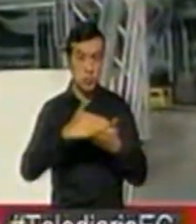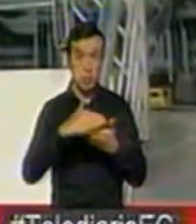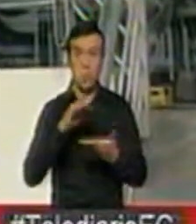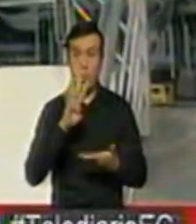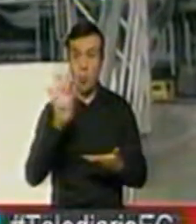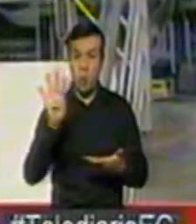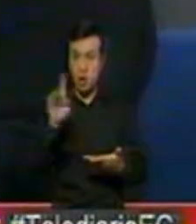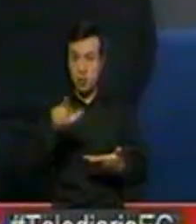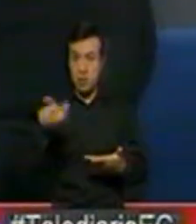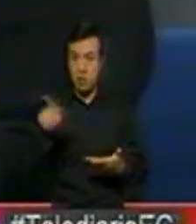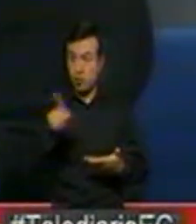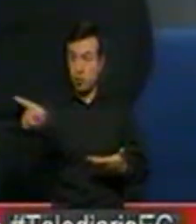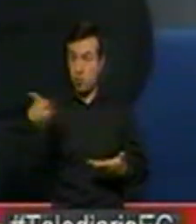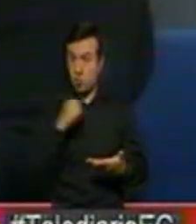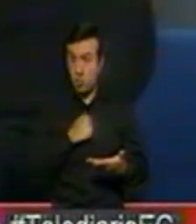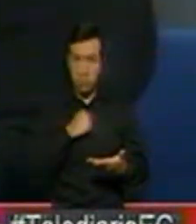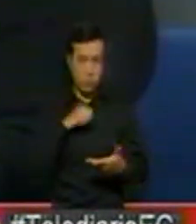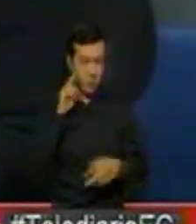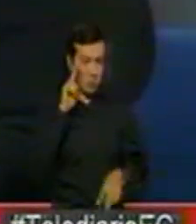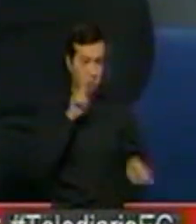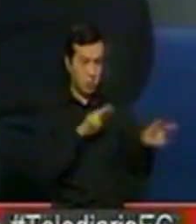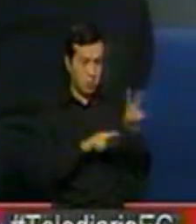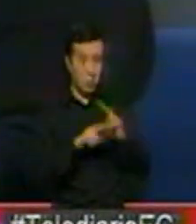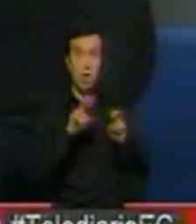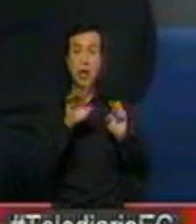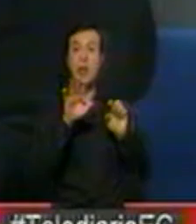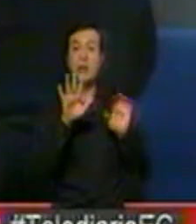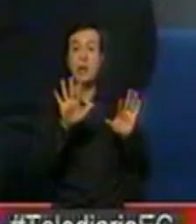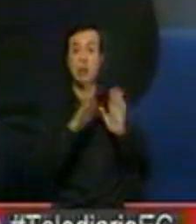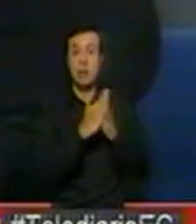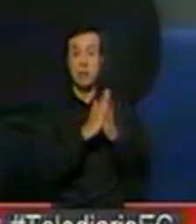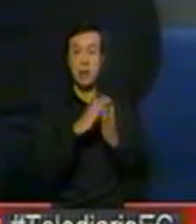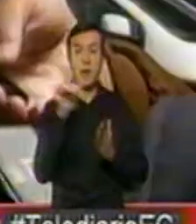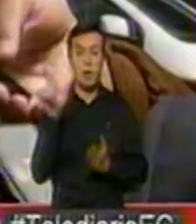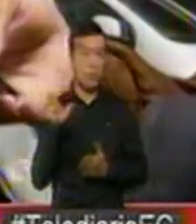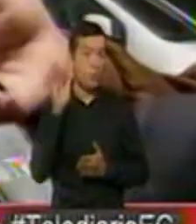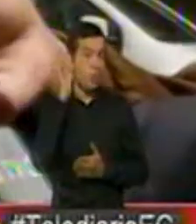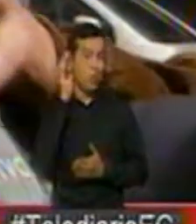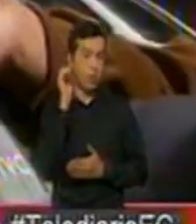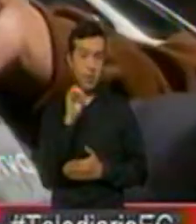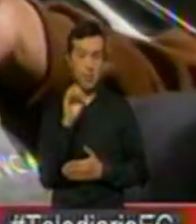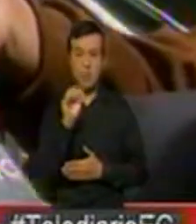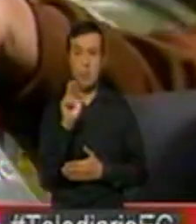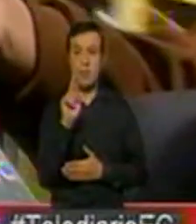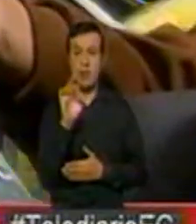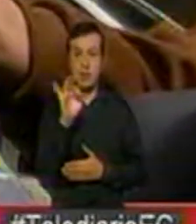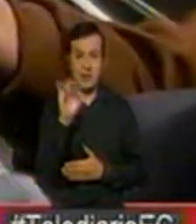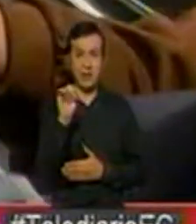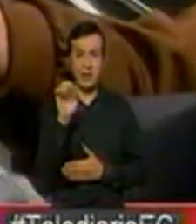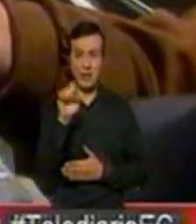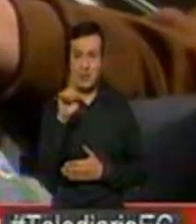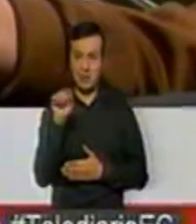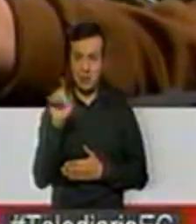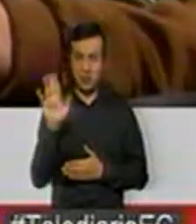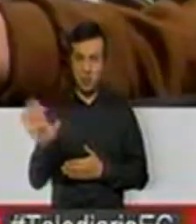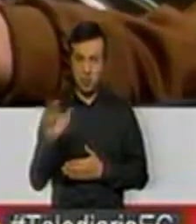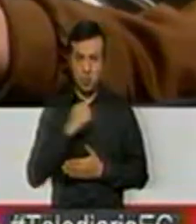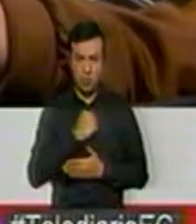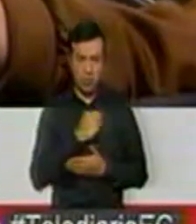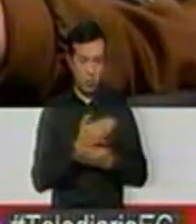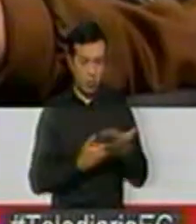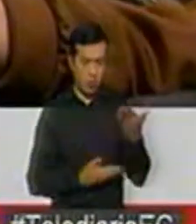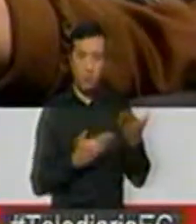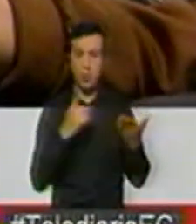cuatro procesados. Entre ellas existiría 10 libretas de autoría de Martínez. Existe solo una libreta, la que ya fue periciada, la que es